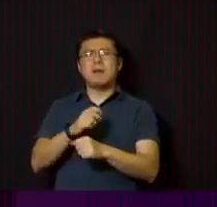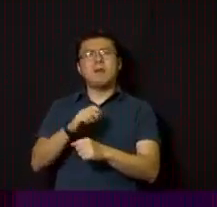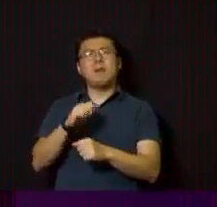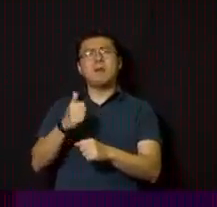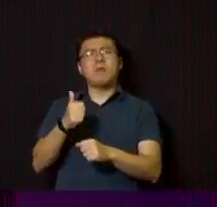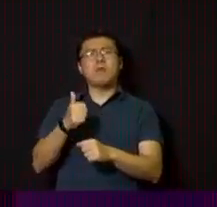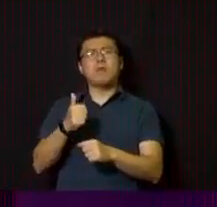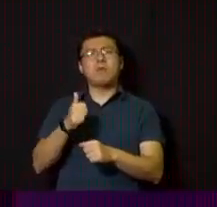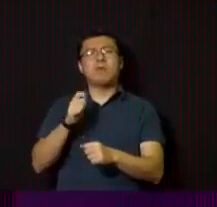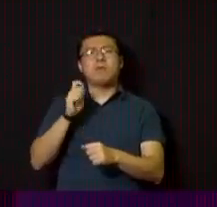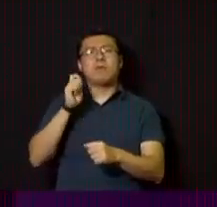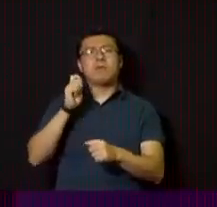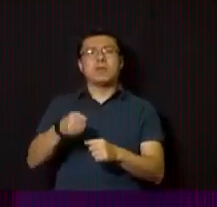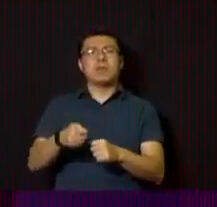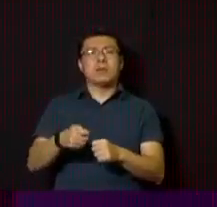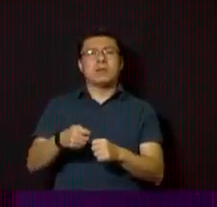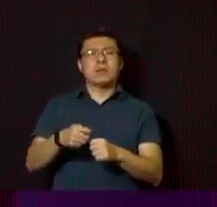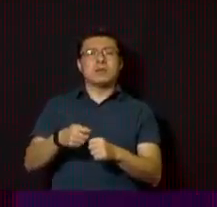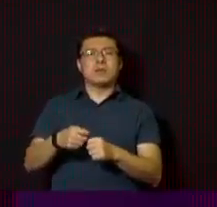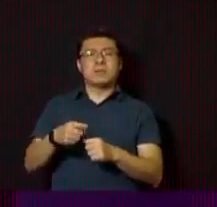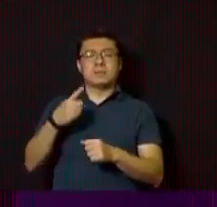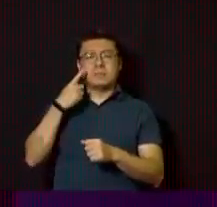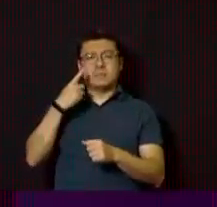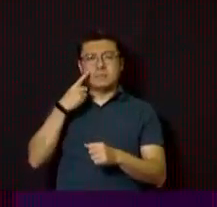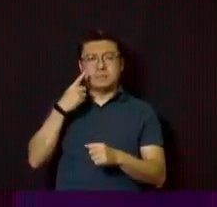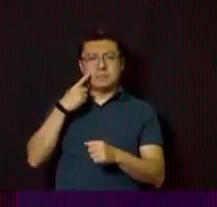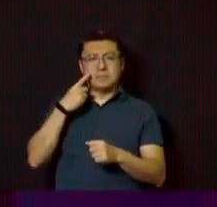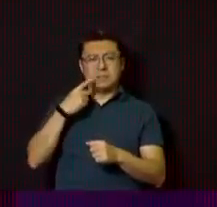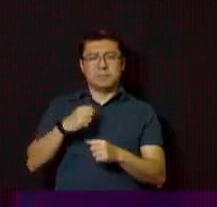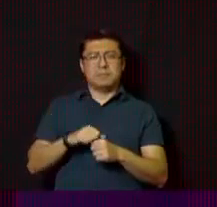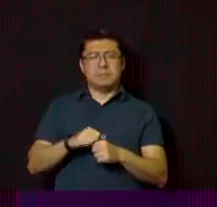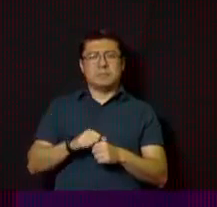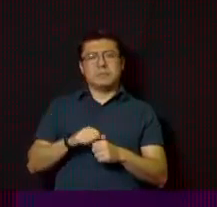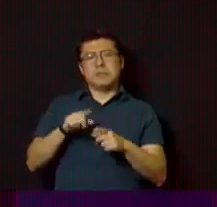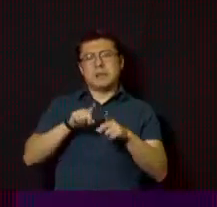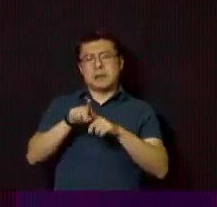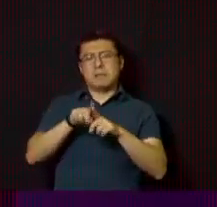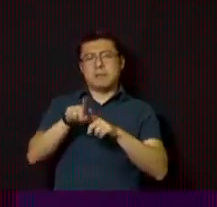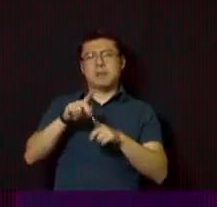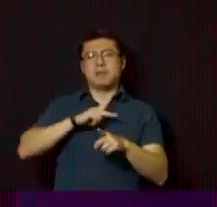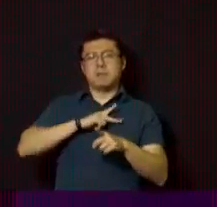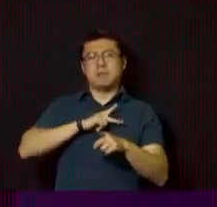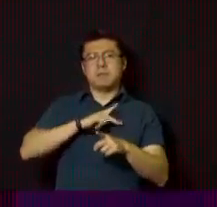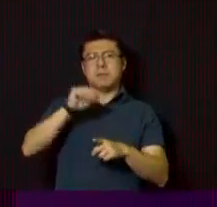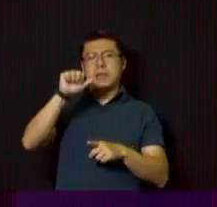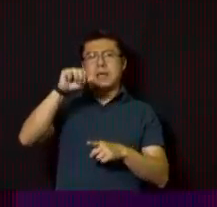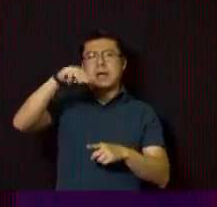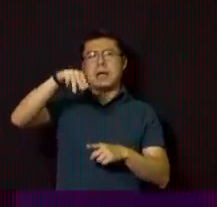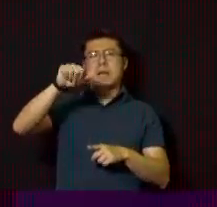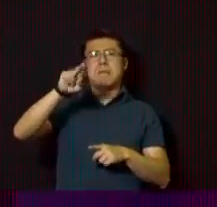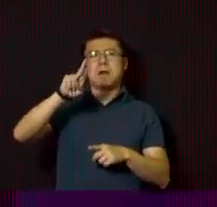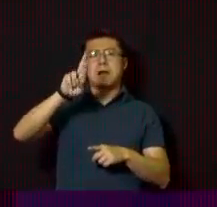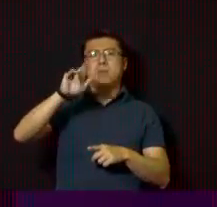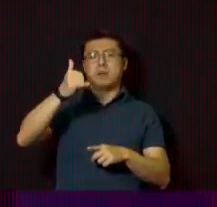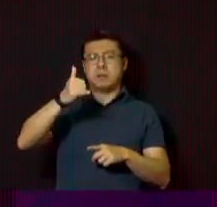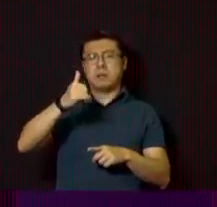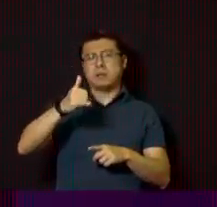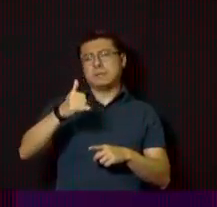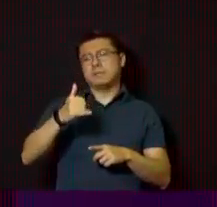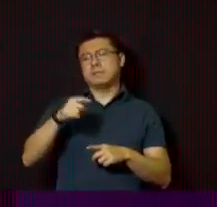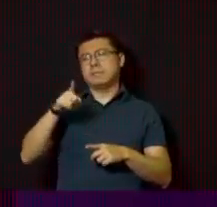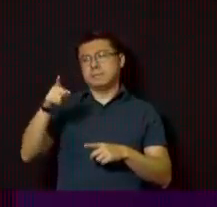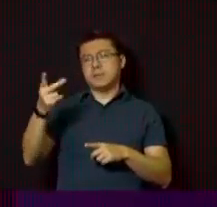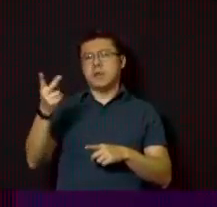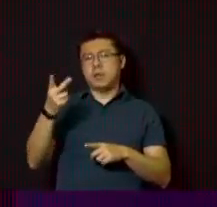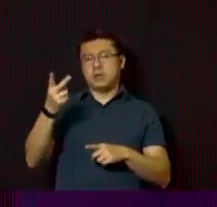esta charla, y le doy la bienvenida a alguien, pues a mi hermano, a Mauri, y Jacinto van a